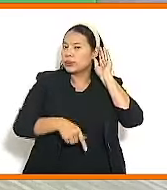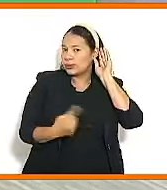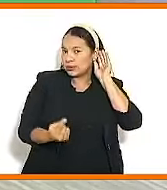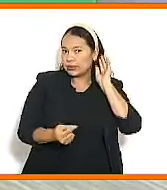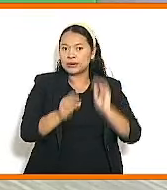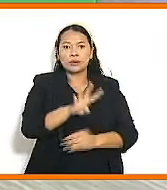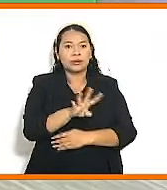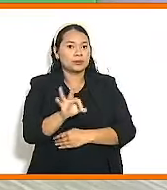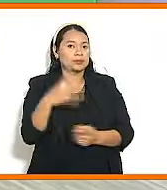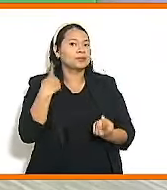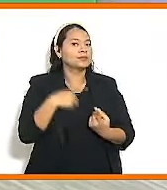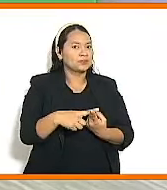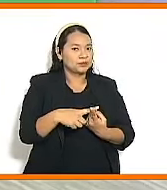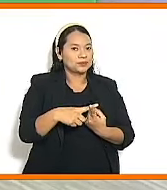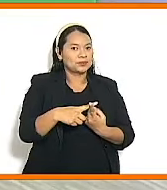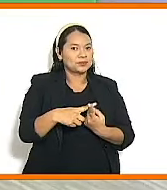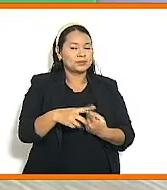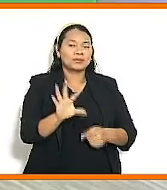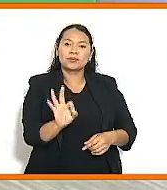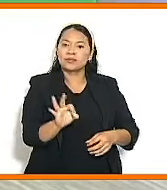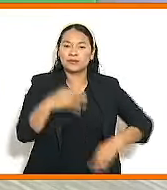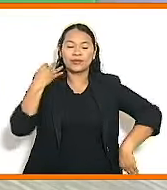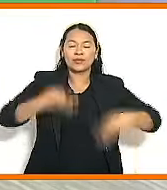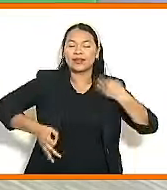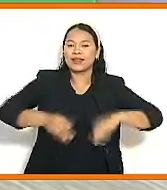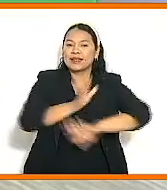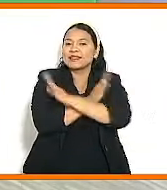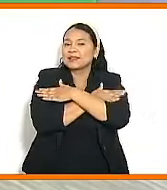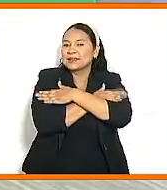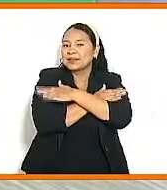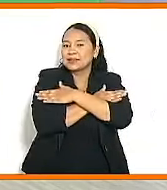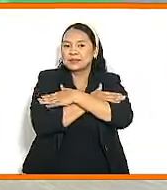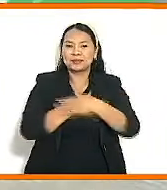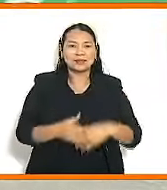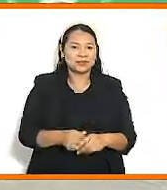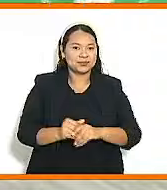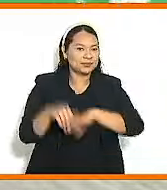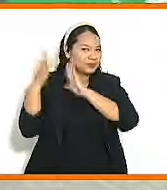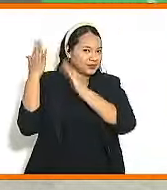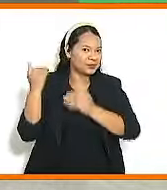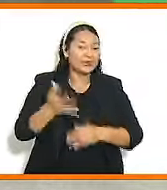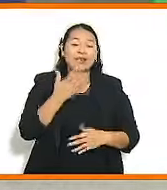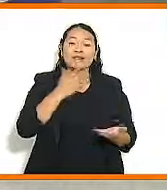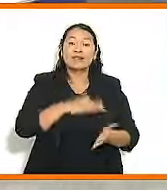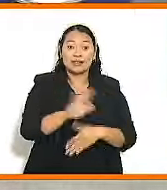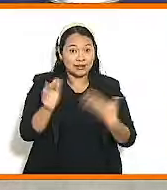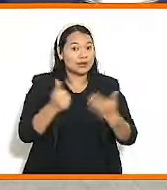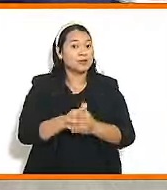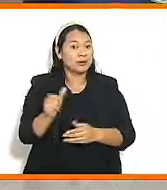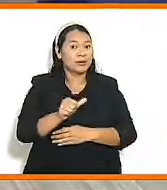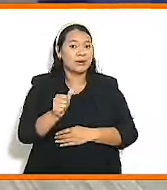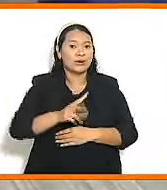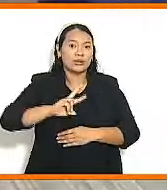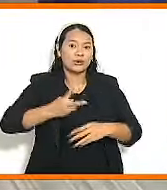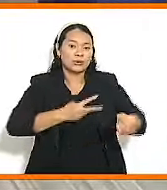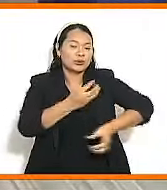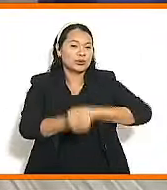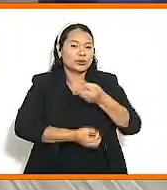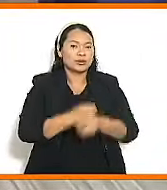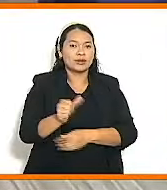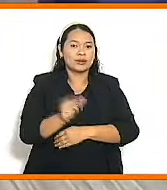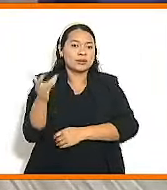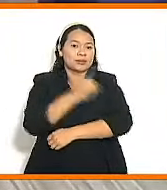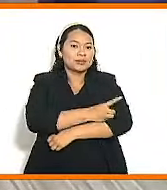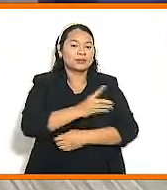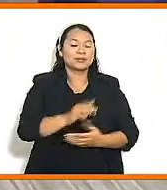1, 49, más 9. Muchas felicidades. Esperamos haberte dado muchísima suerte para nuestro segundo sorteo en este